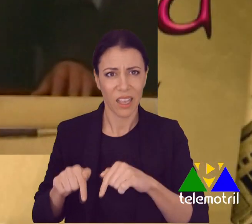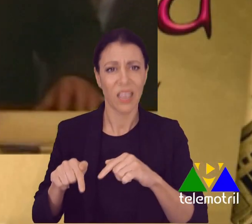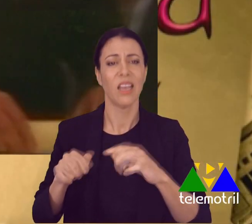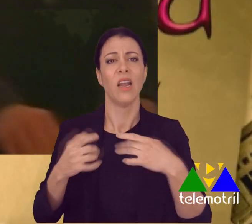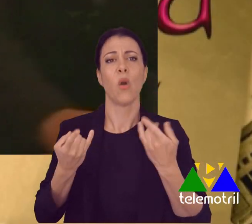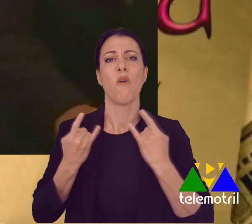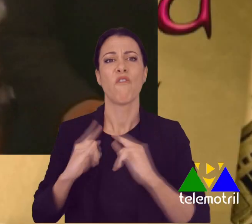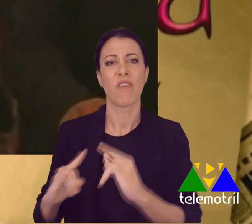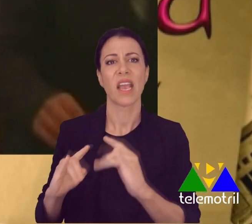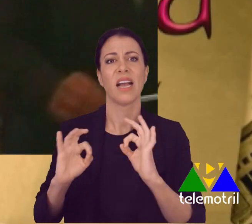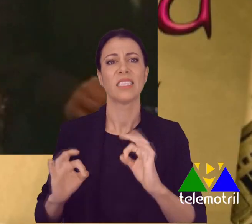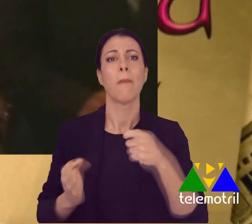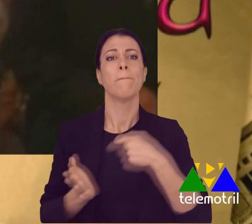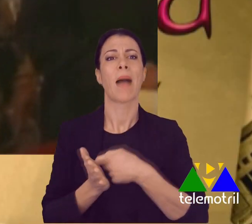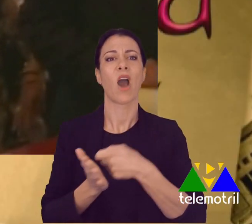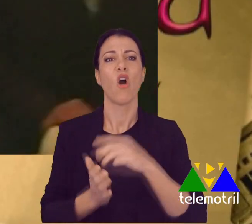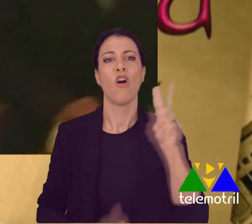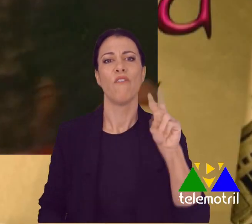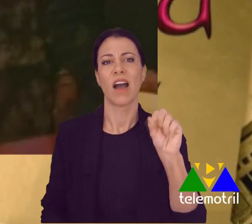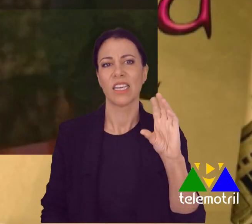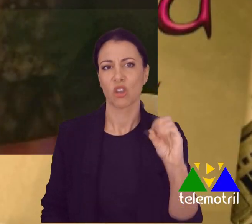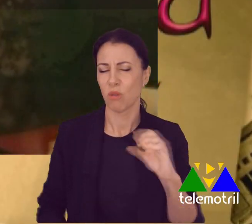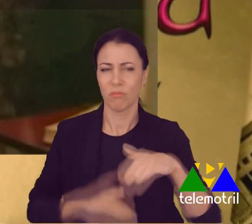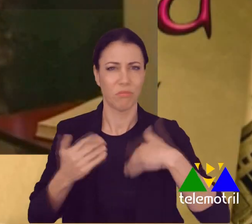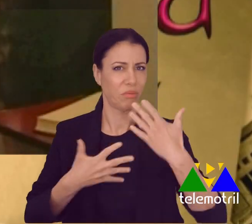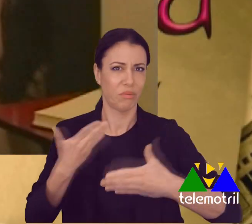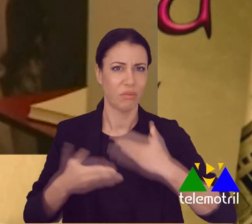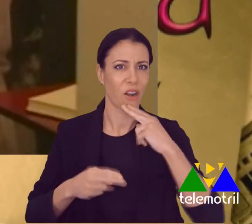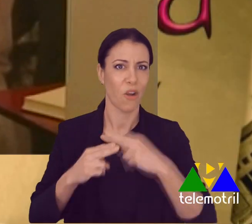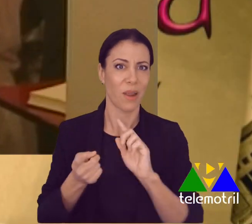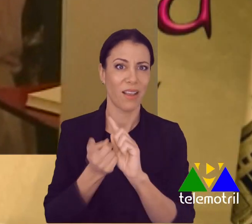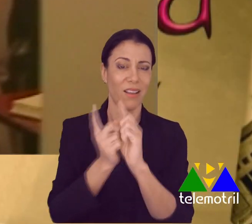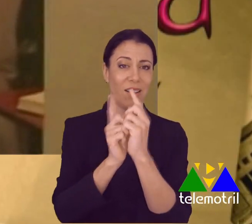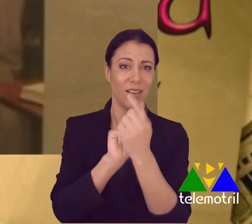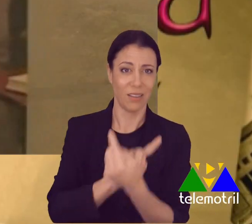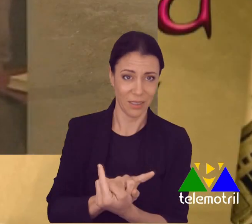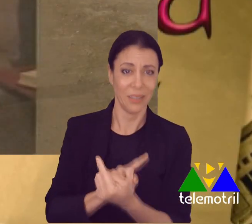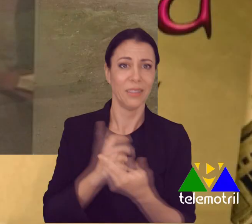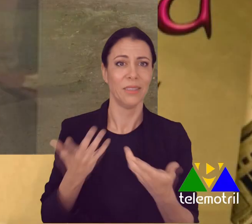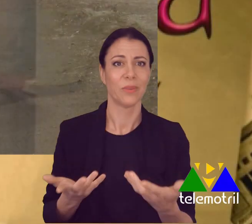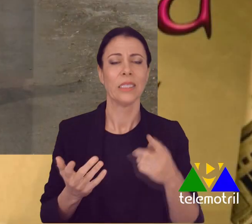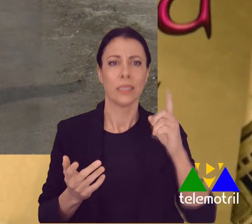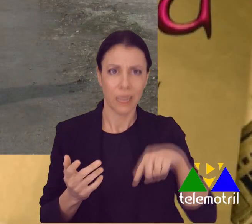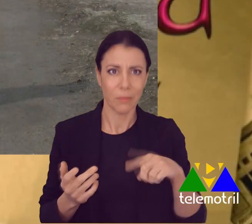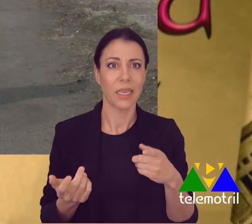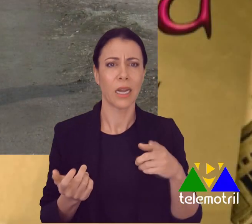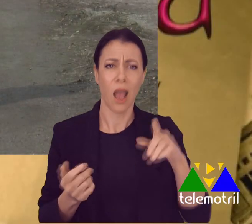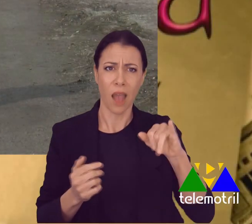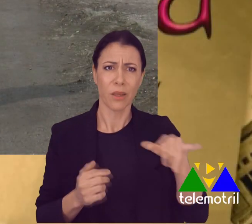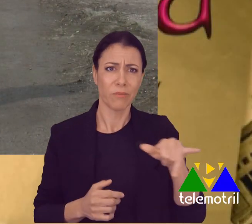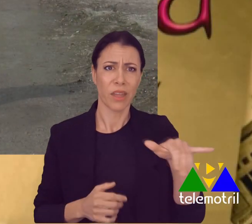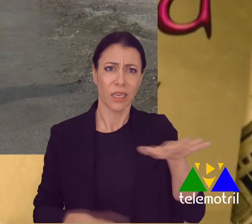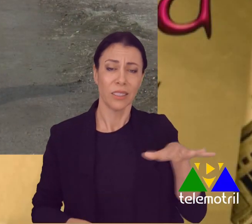del Vasco. De ahí vienen los nombres. A Tros de Ilarduya, que me acuerdo yo que lo conocimos un poco más cuando hicimos el programa del cementerio, ¿no?